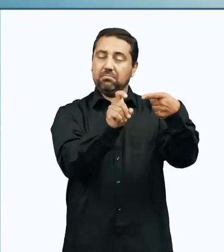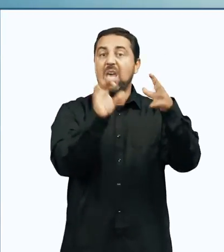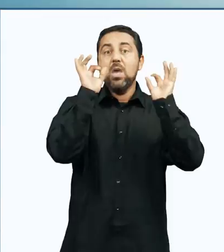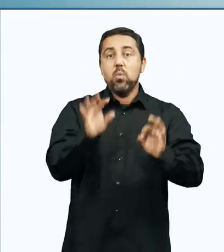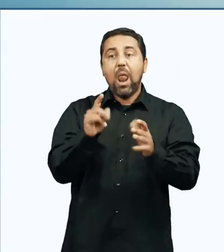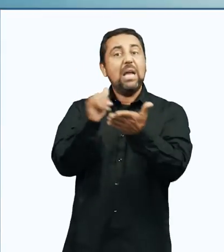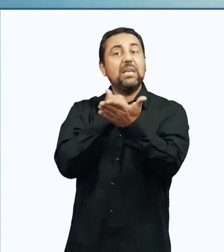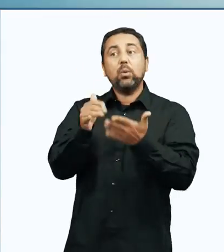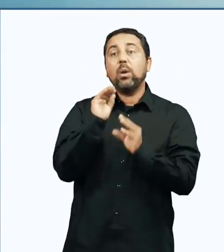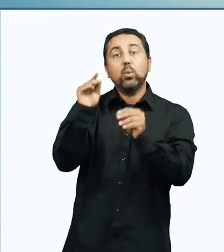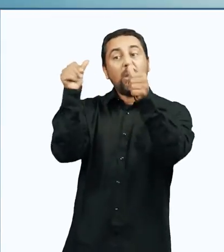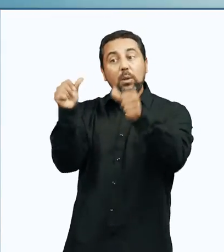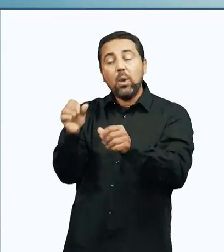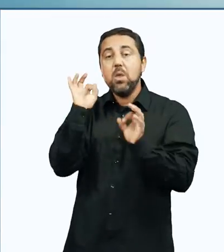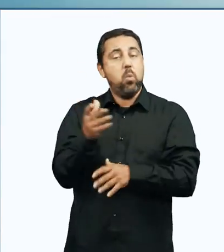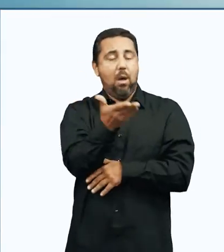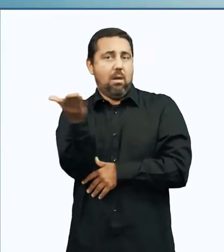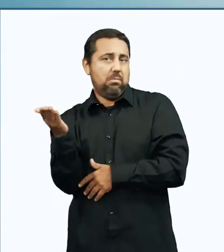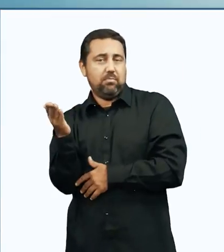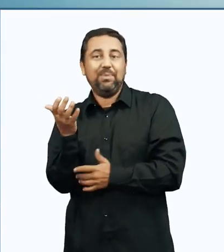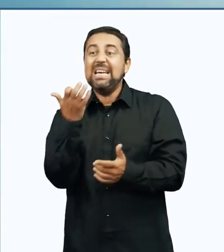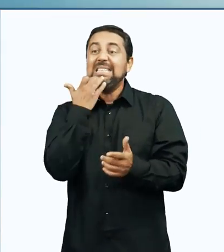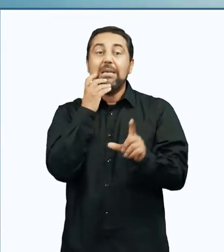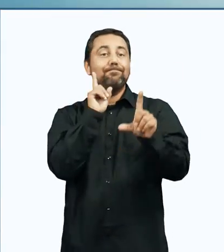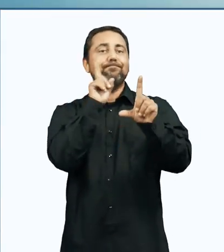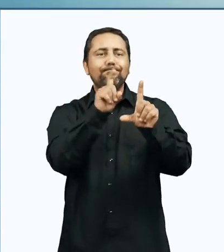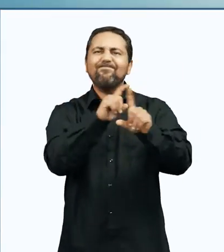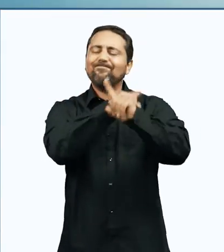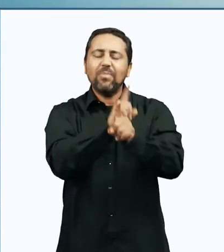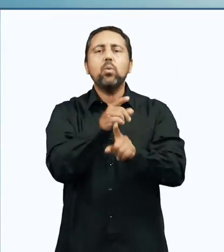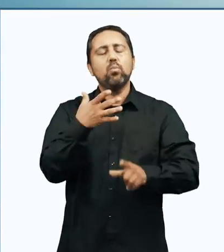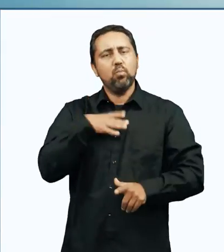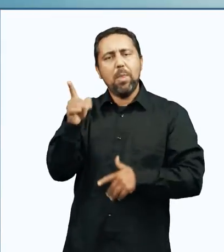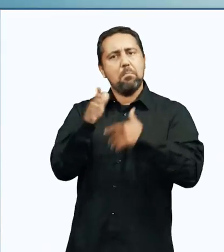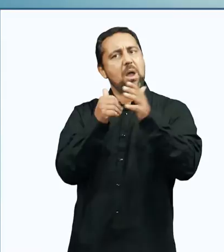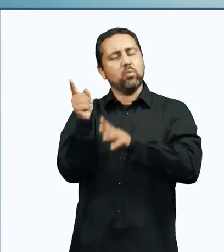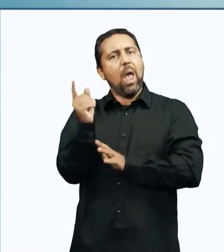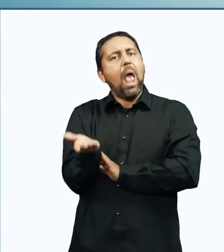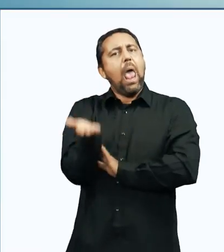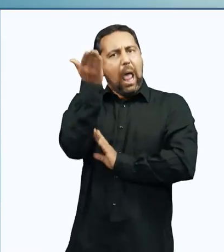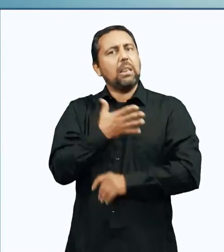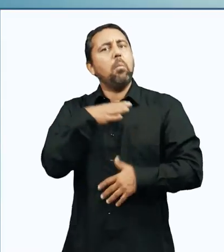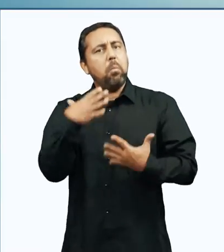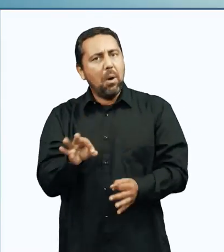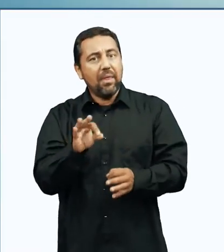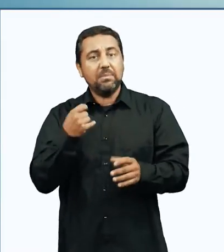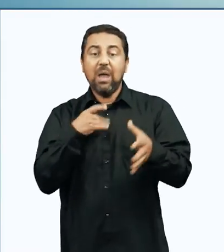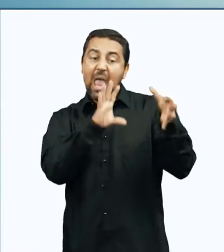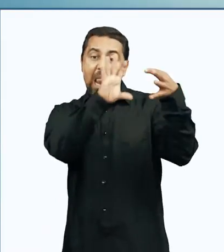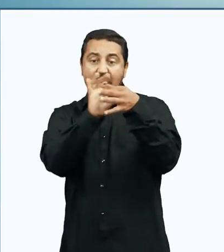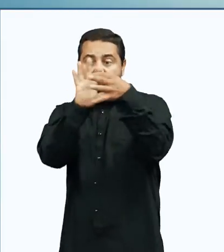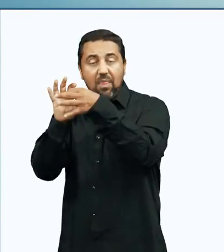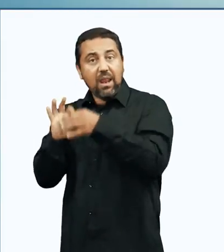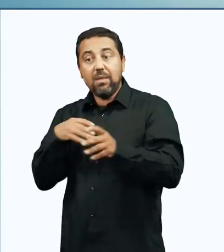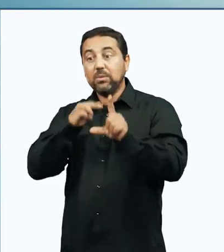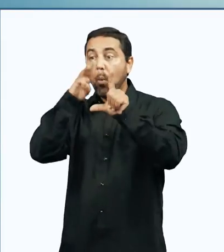misma forma que lo hace el resto de asignaturas de tu titulación si no estuviera activa puedes darte de alta manualmente accediendo a los enlaces que